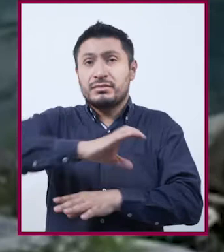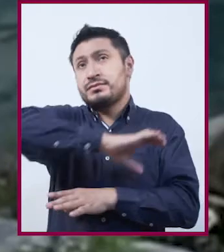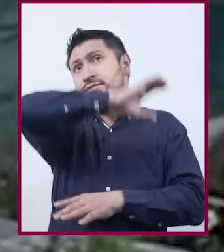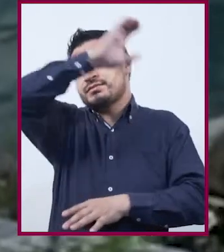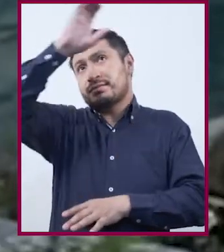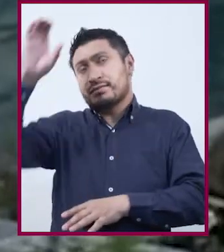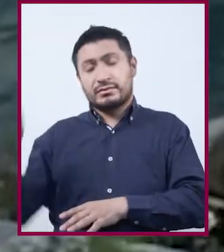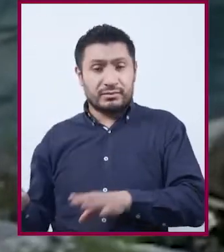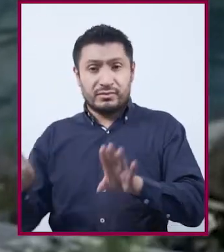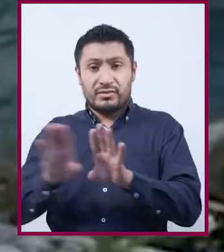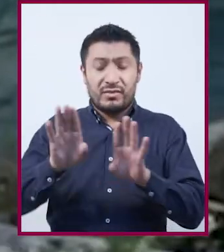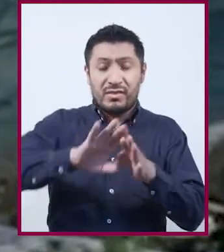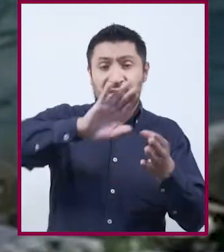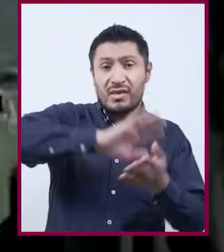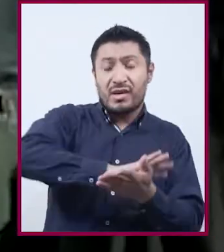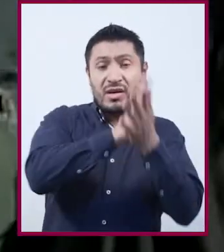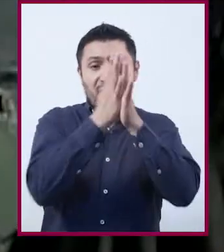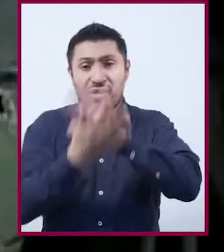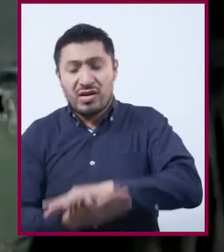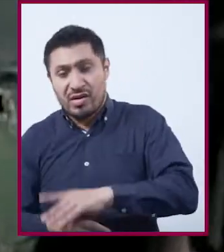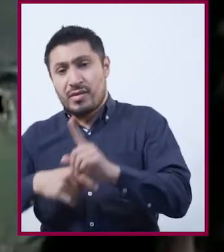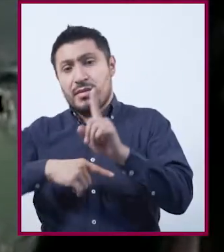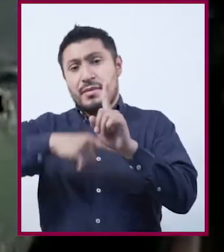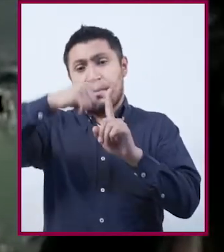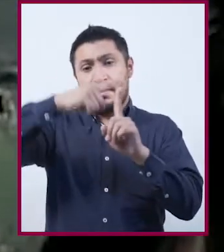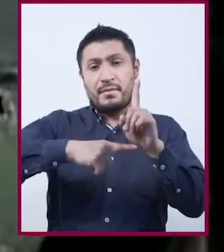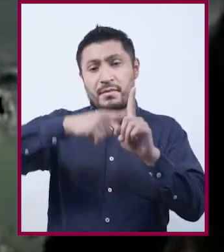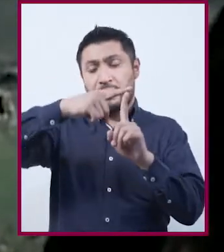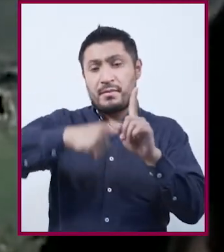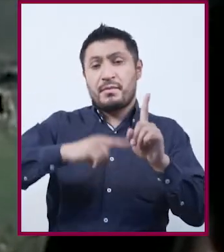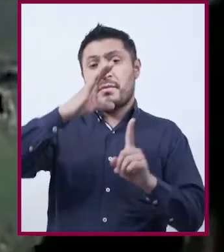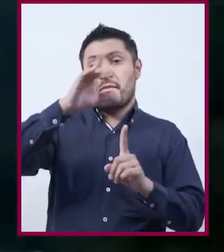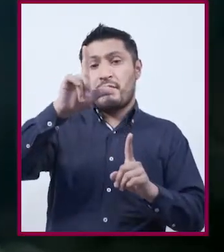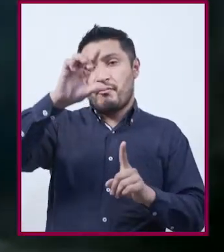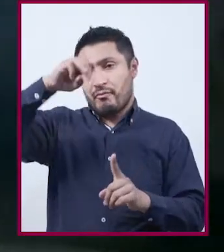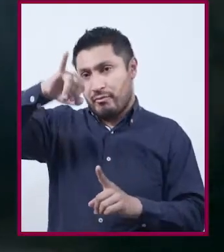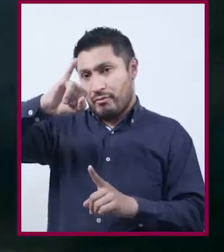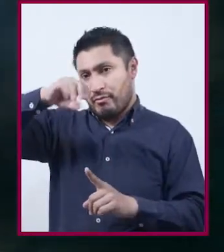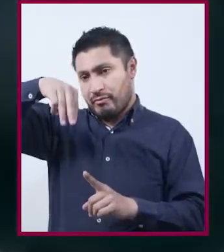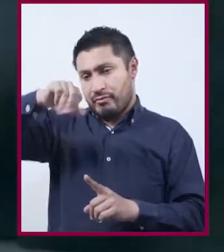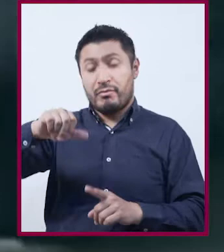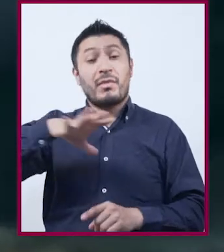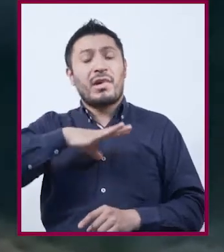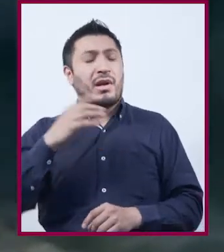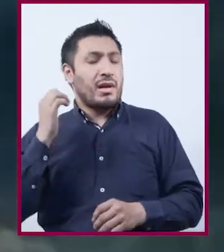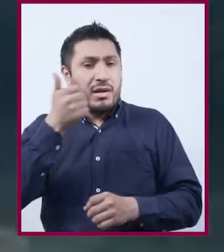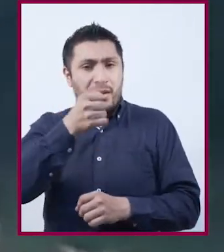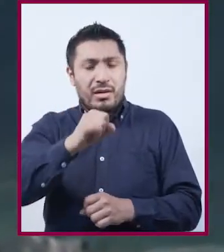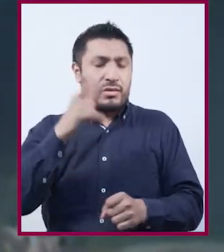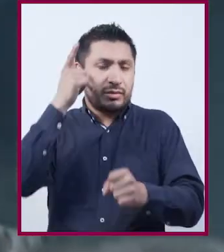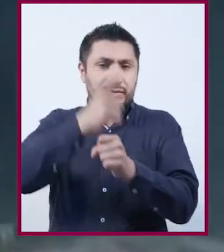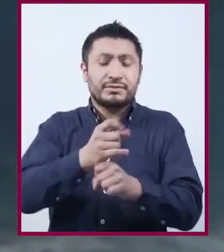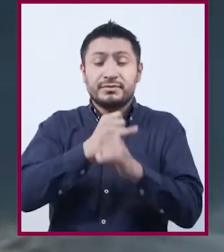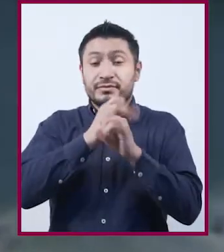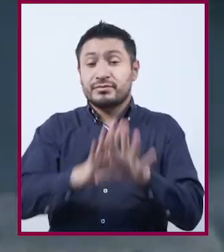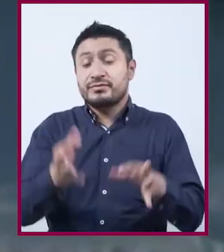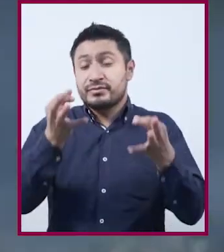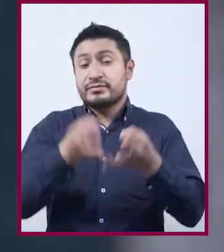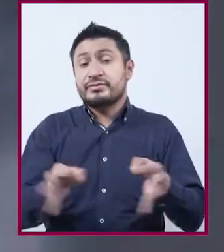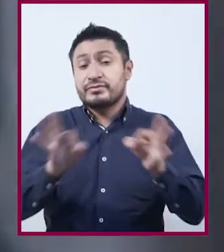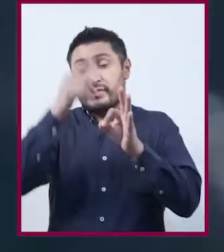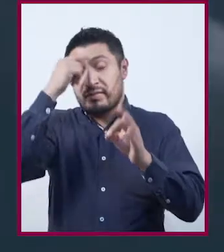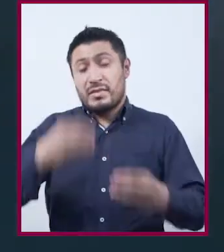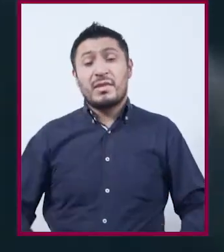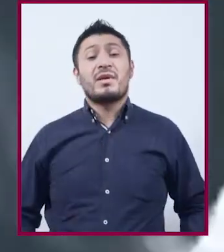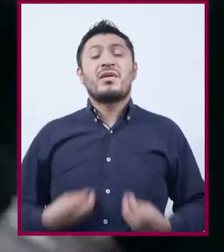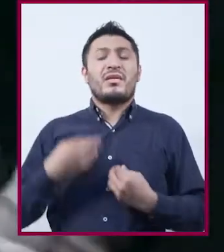cambios en el aspecto del cielo suelen traducirse en variaciones climáticas. De esta forma, obtuvimos información